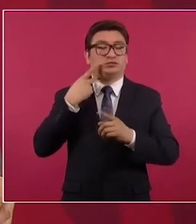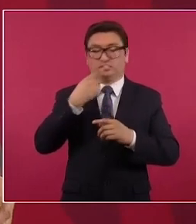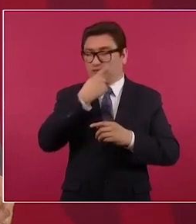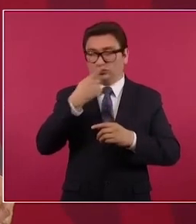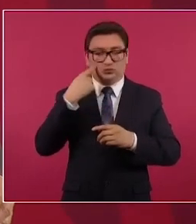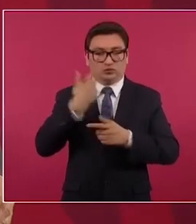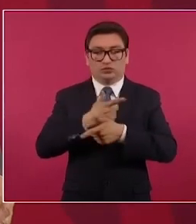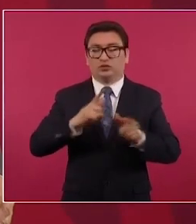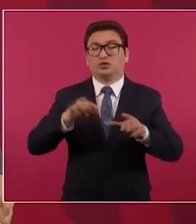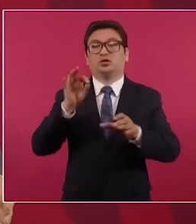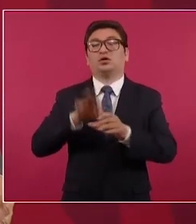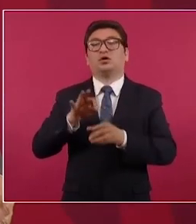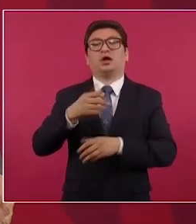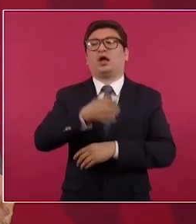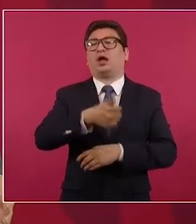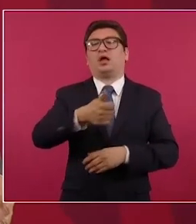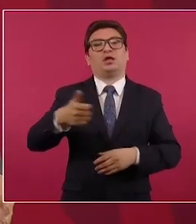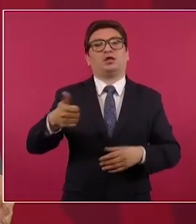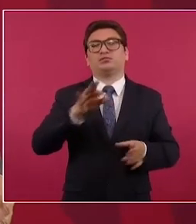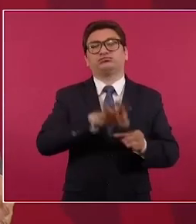ofrecer su voto,